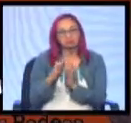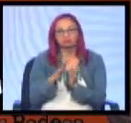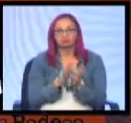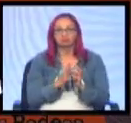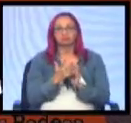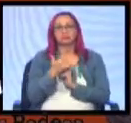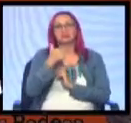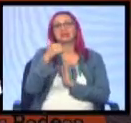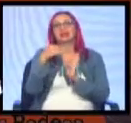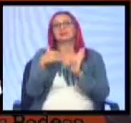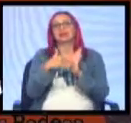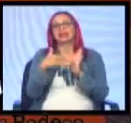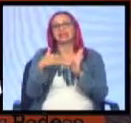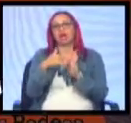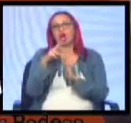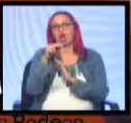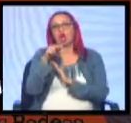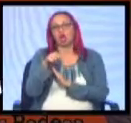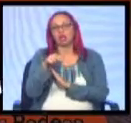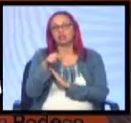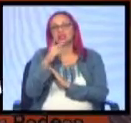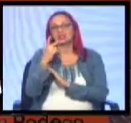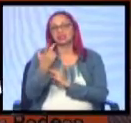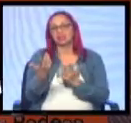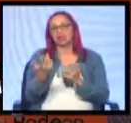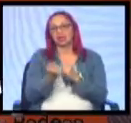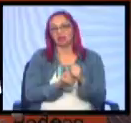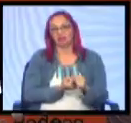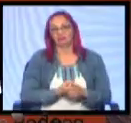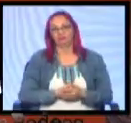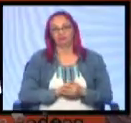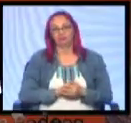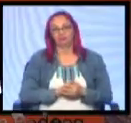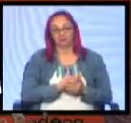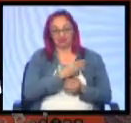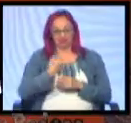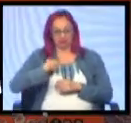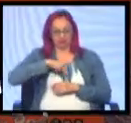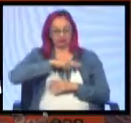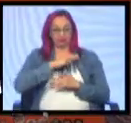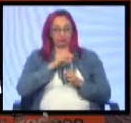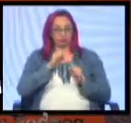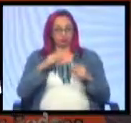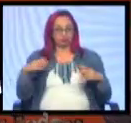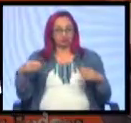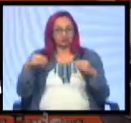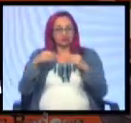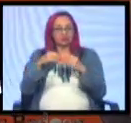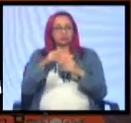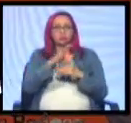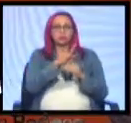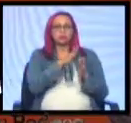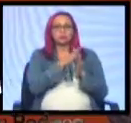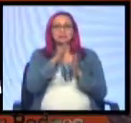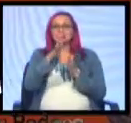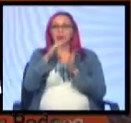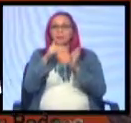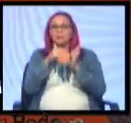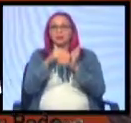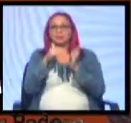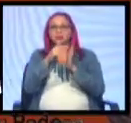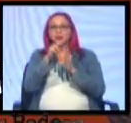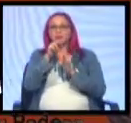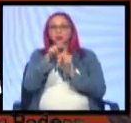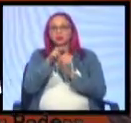por unos 10 mil millones de colones al año, y nosotros podemos generar entre 4 y 5 mil